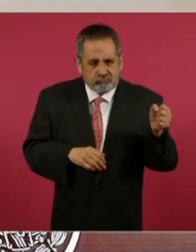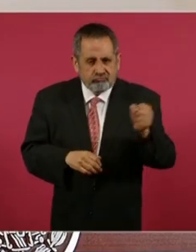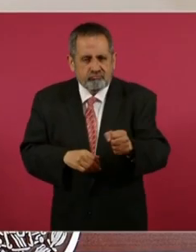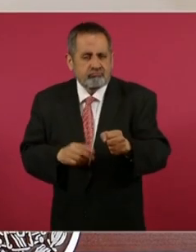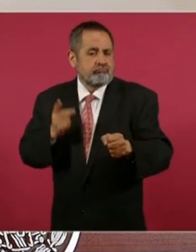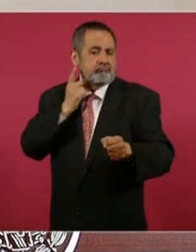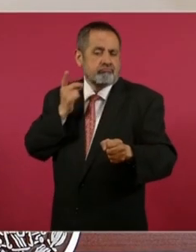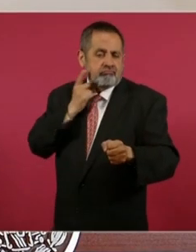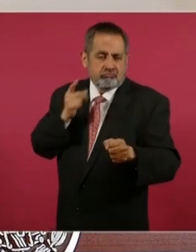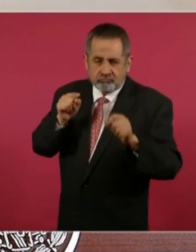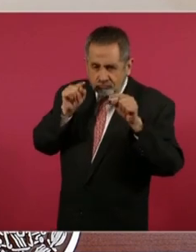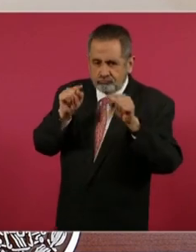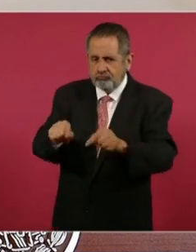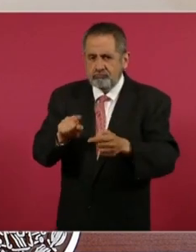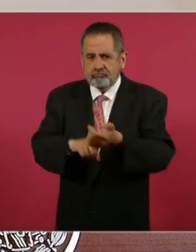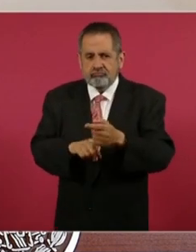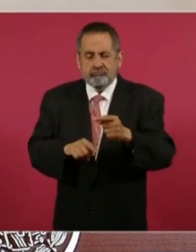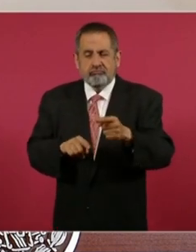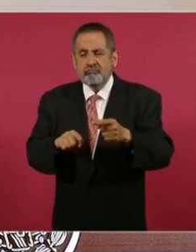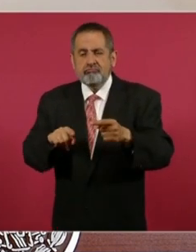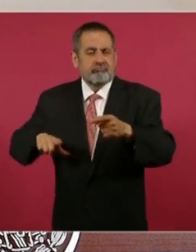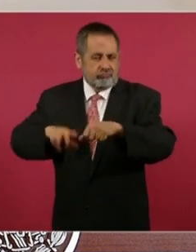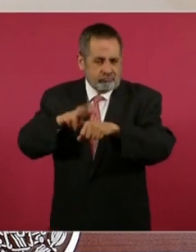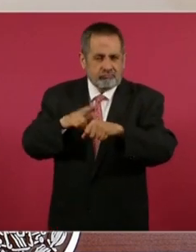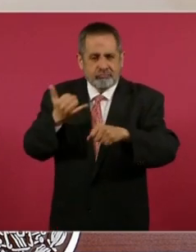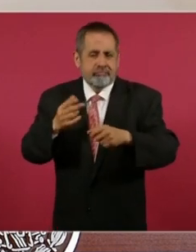de diputaciones, de una gobernatura.